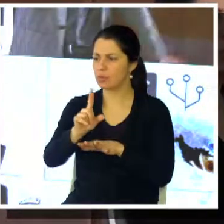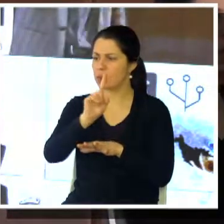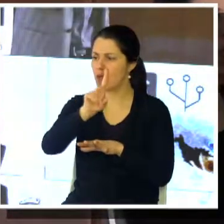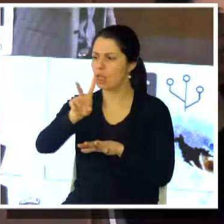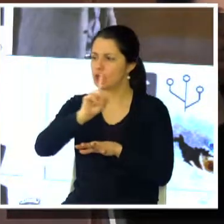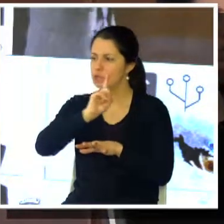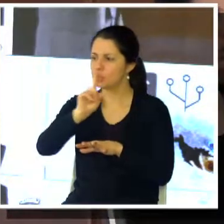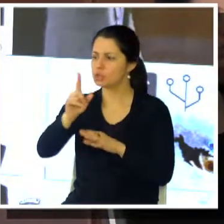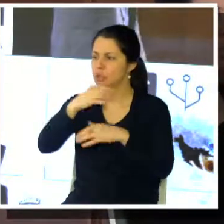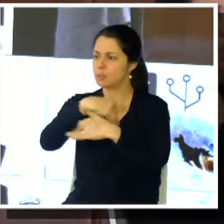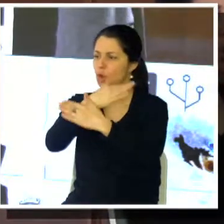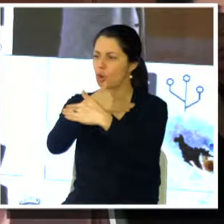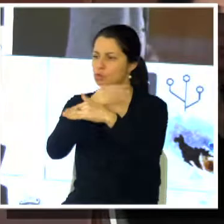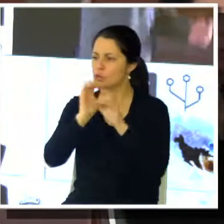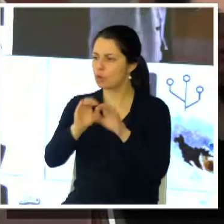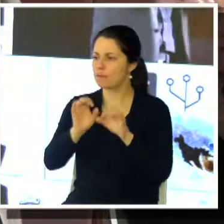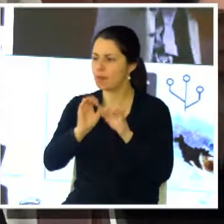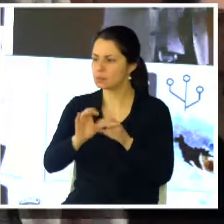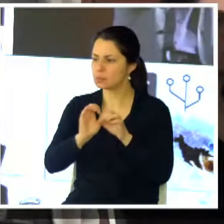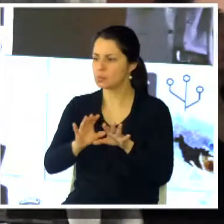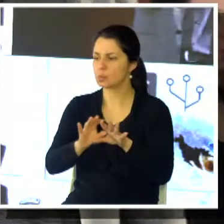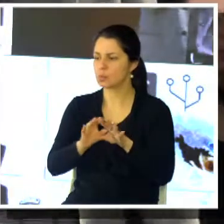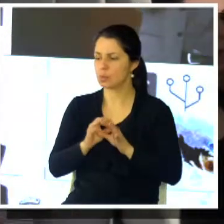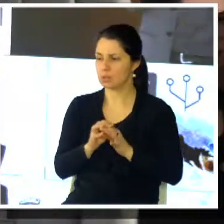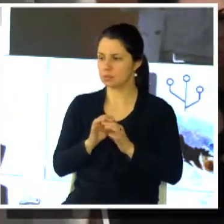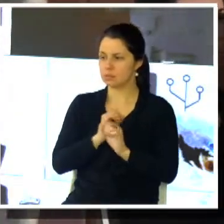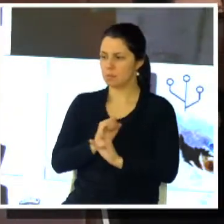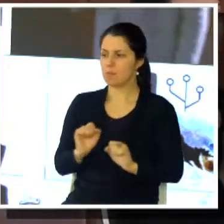miles de dispositivos de parking que podría haber, ¿verdad?